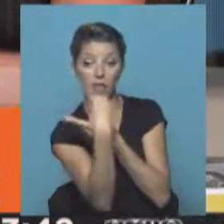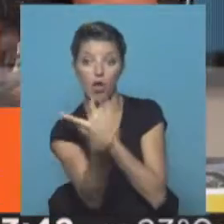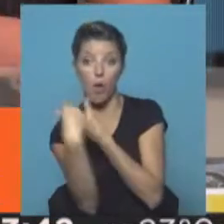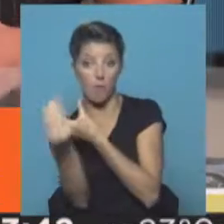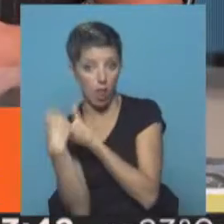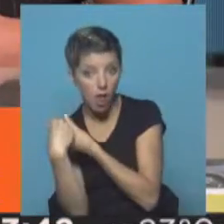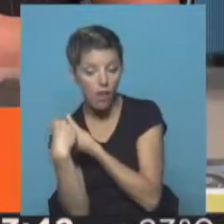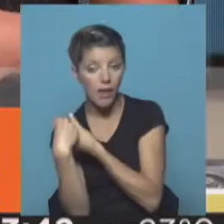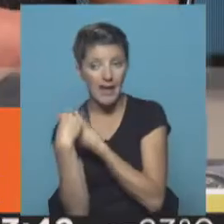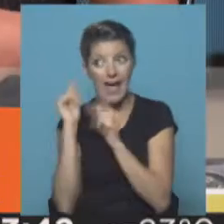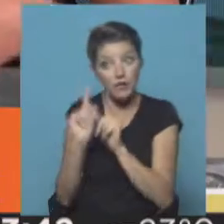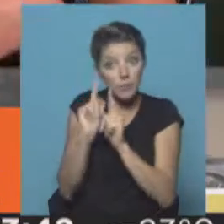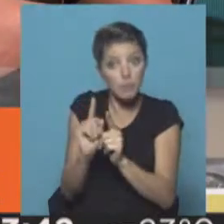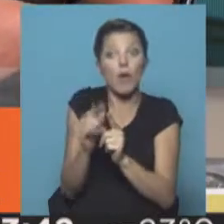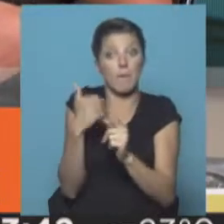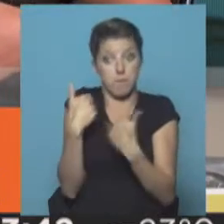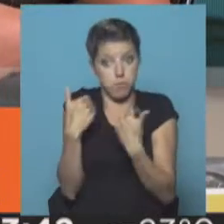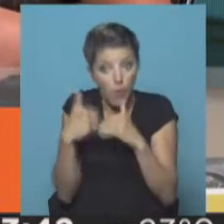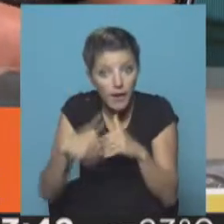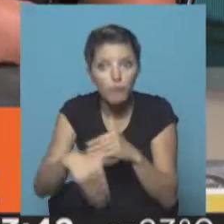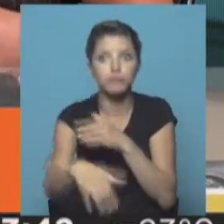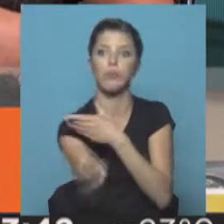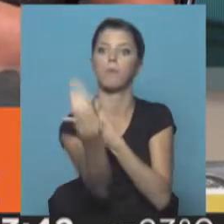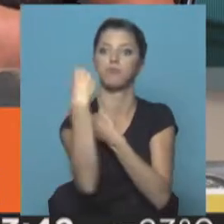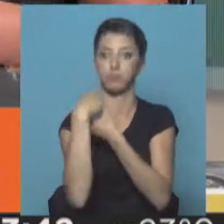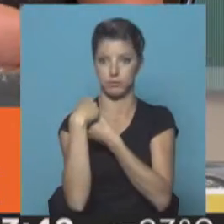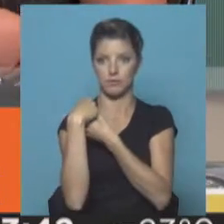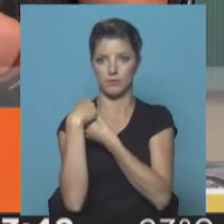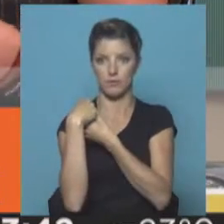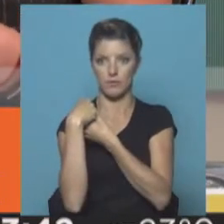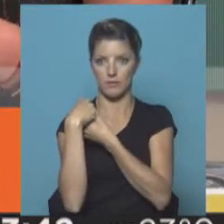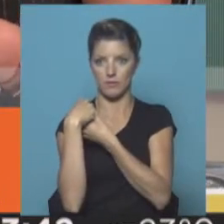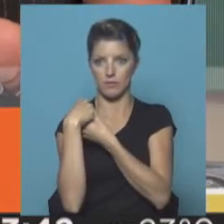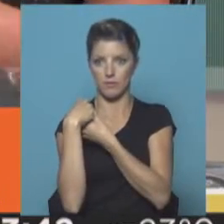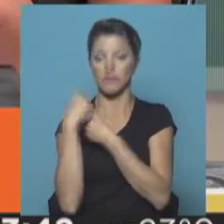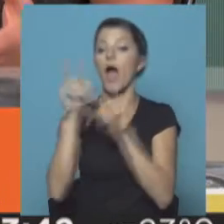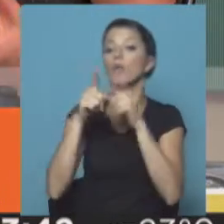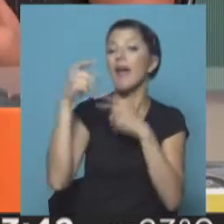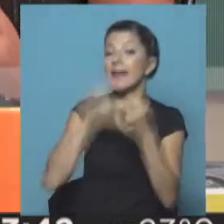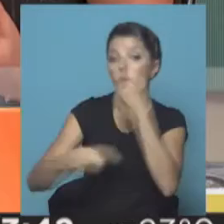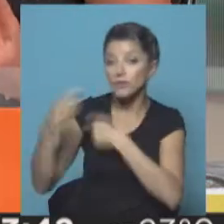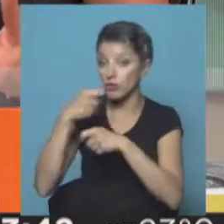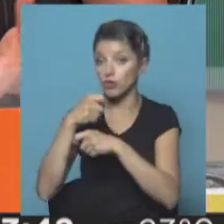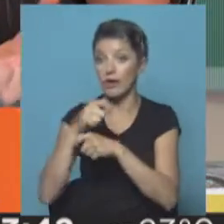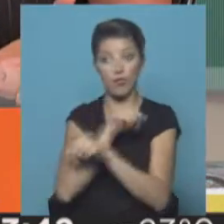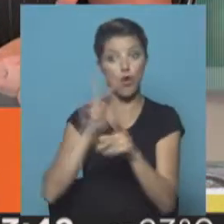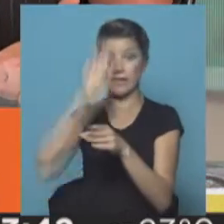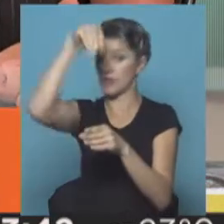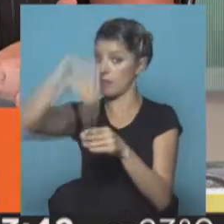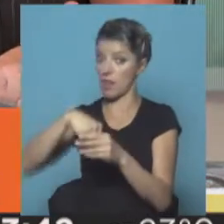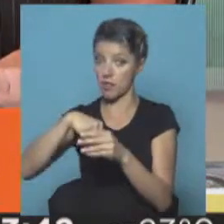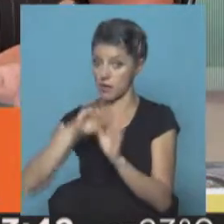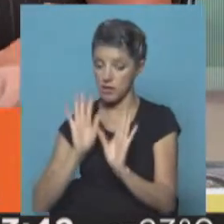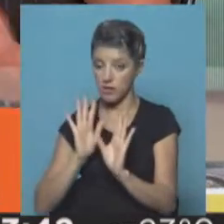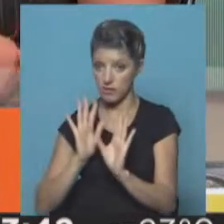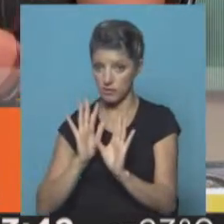que estaban en proceso de ser comunitarios, no formaban parte de ciertas negociaciones externas del bloque